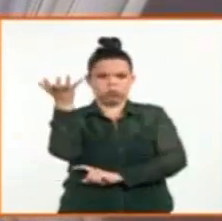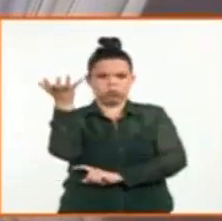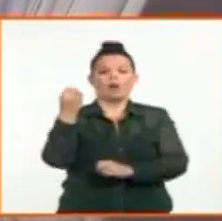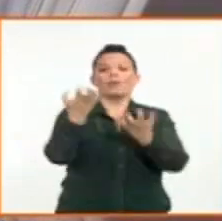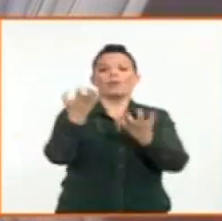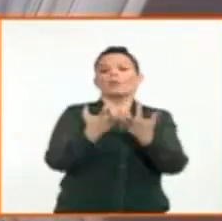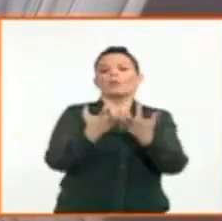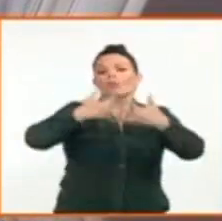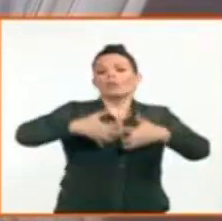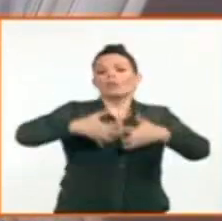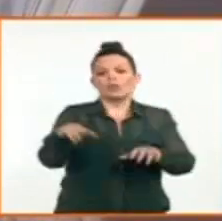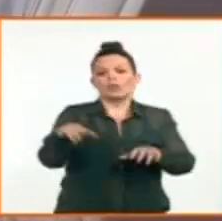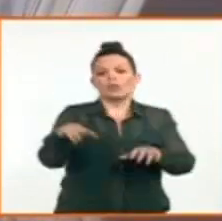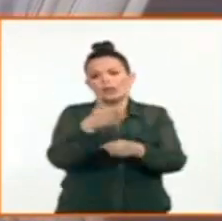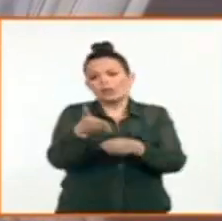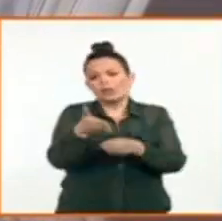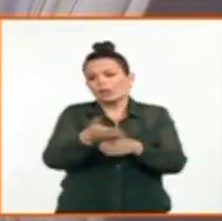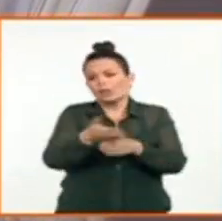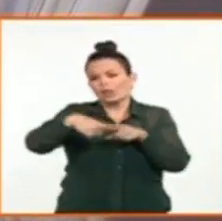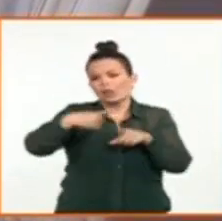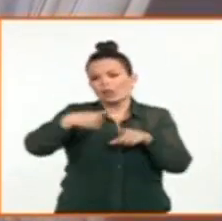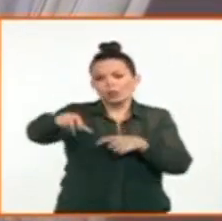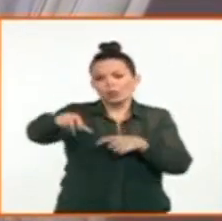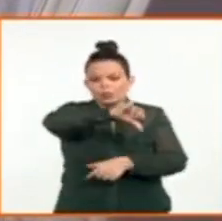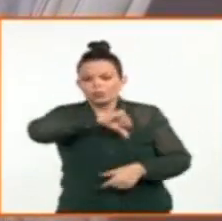clorhídrico. Sin duda, no son todos los niveles